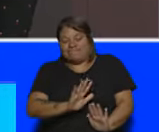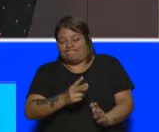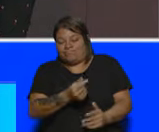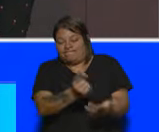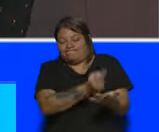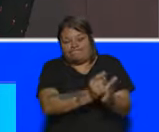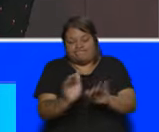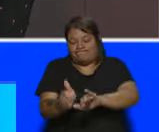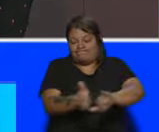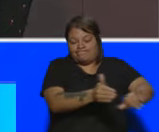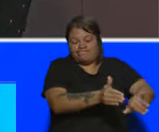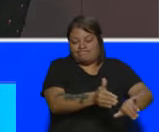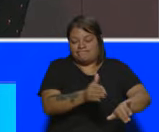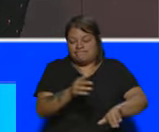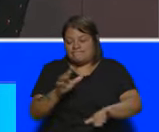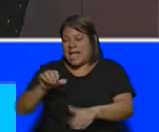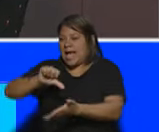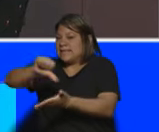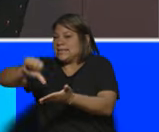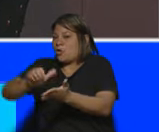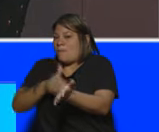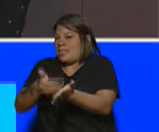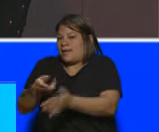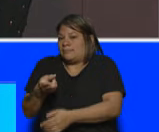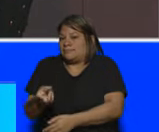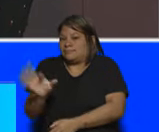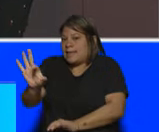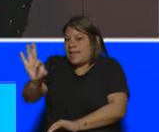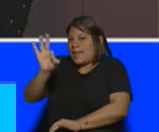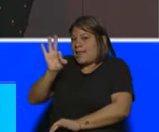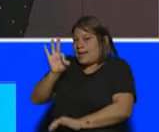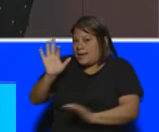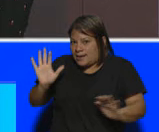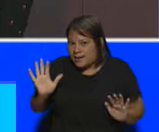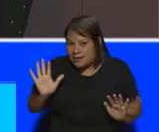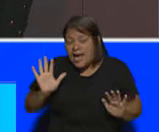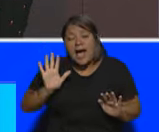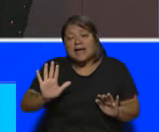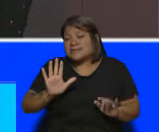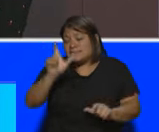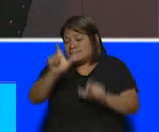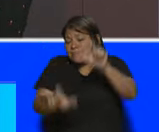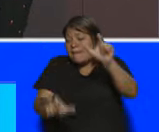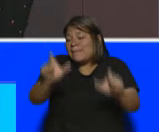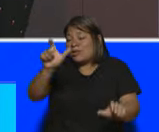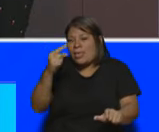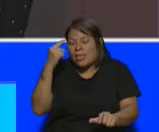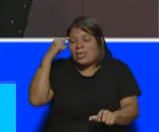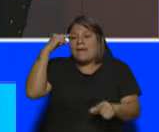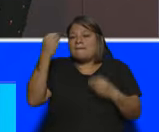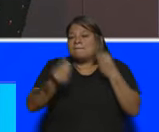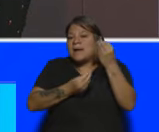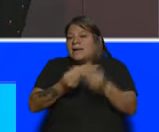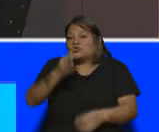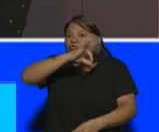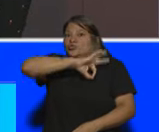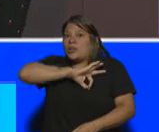poder llevar en el carrito el aceite o la manteca Esta es la crónica de cómo se la ingenian los mendocinos para que les alcance